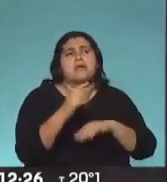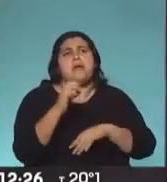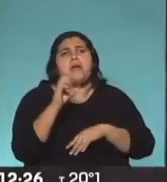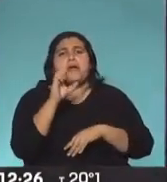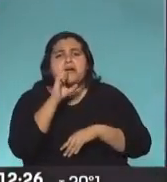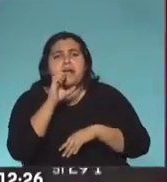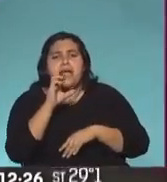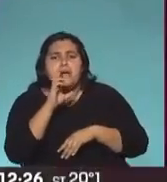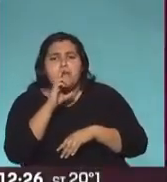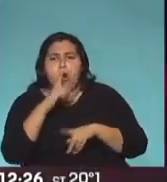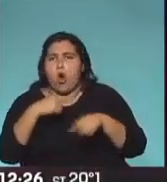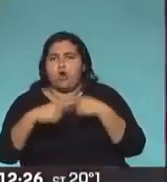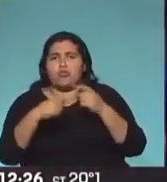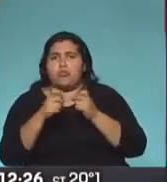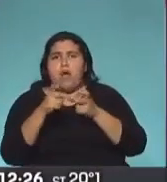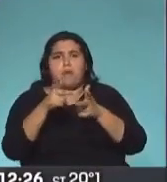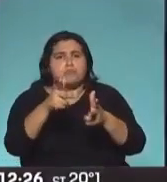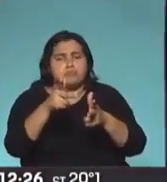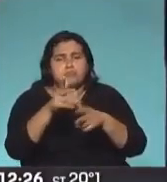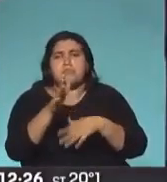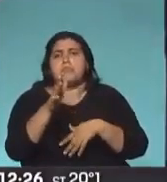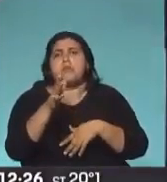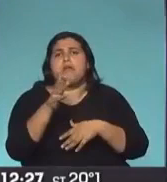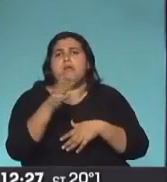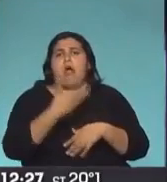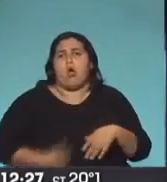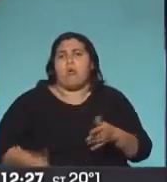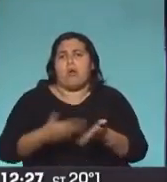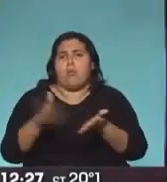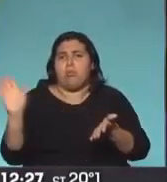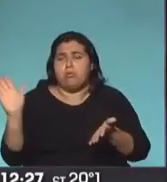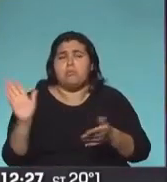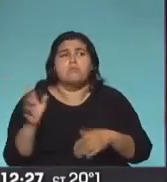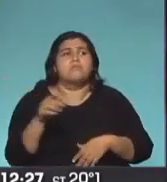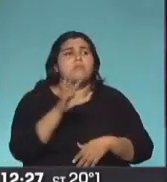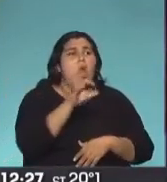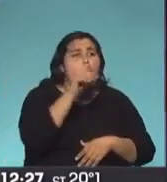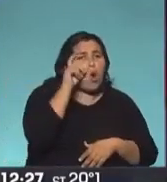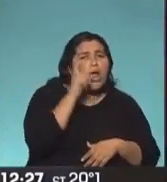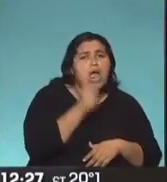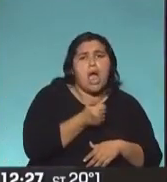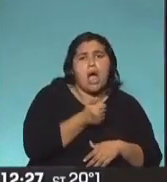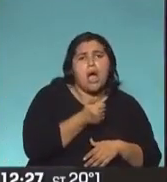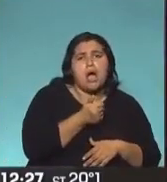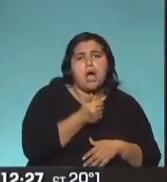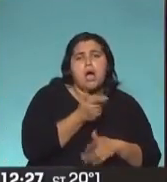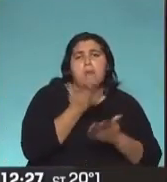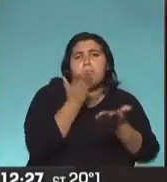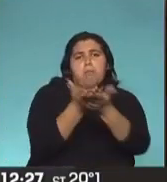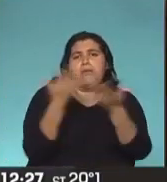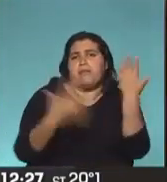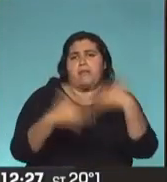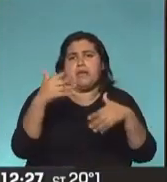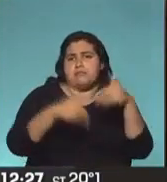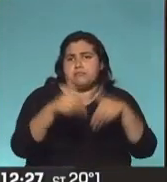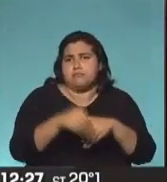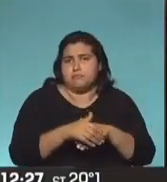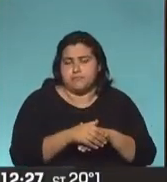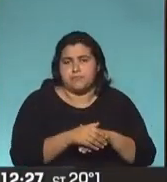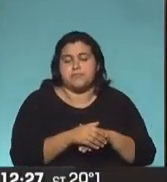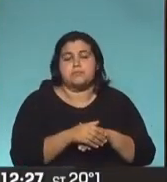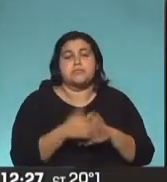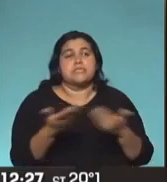siga hablando de golpe de estado y la oea que pide elecciones que va que pasa con todo eso si hay mucha incertidumbre este